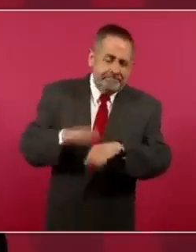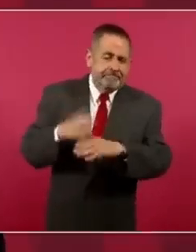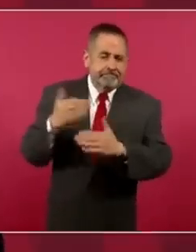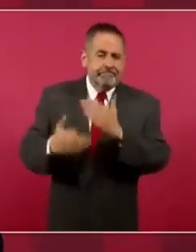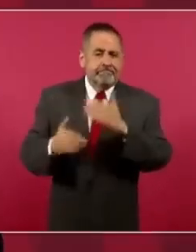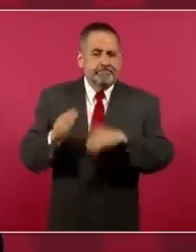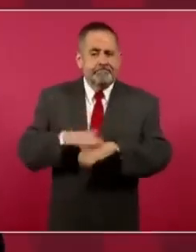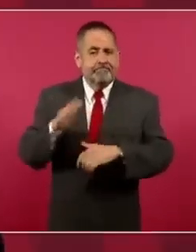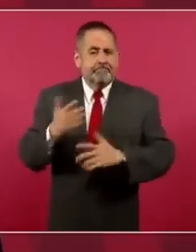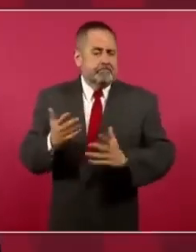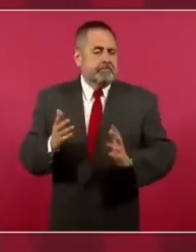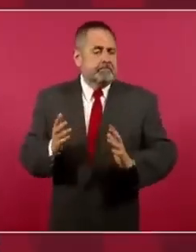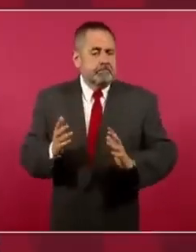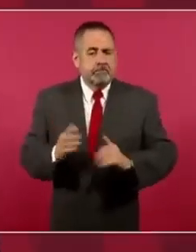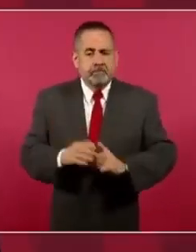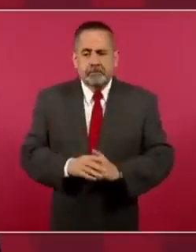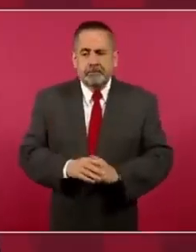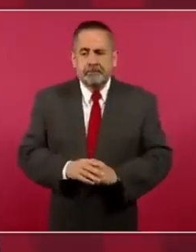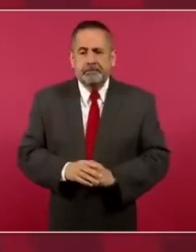y también